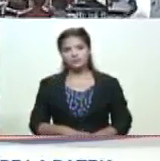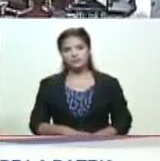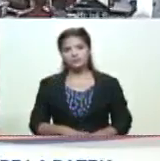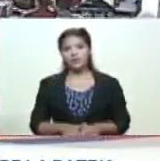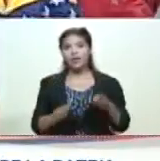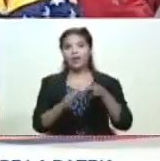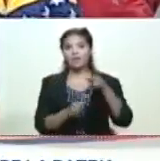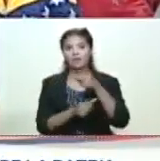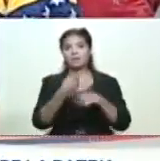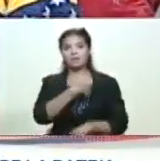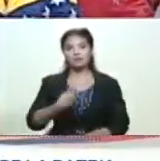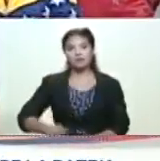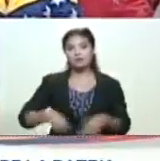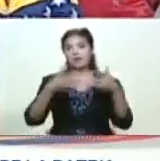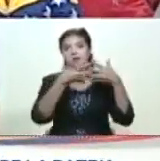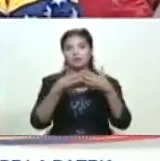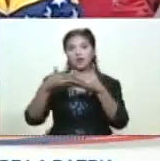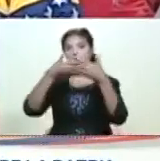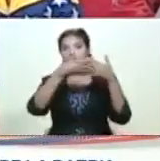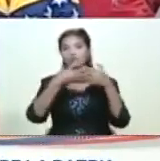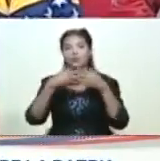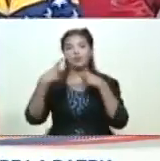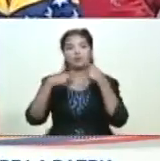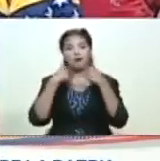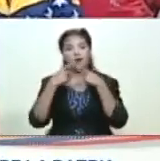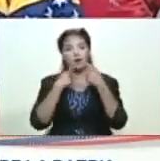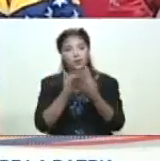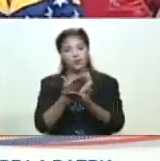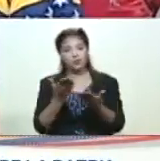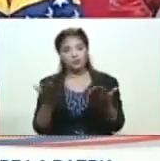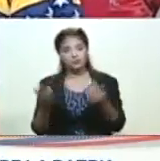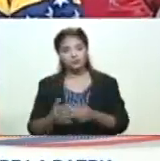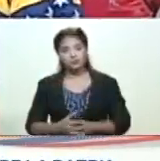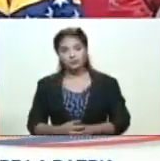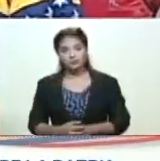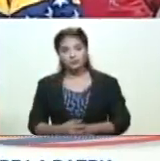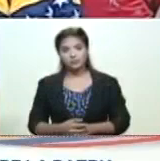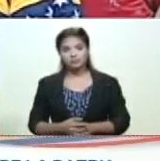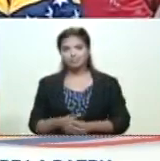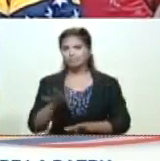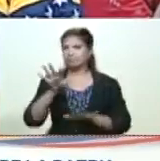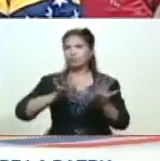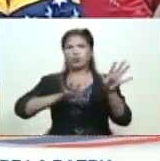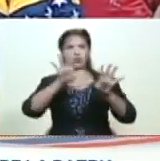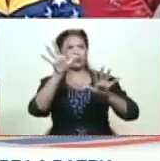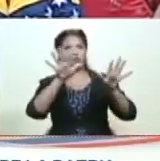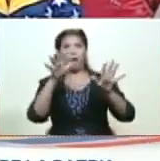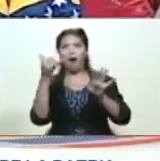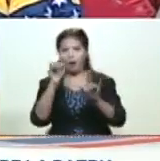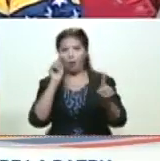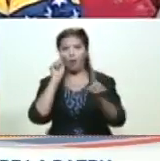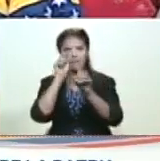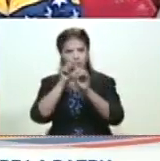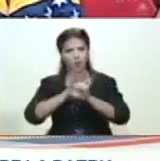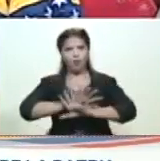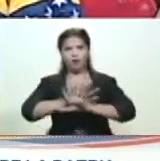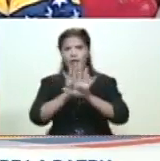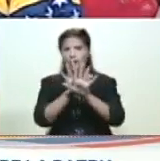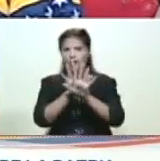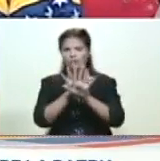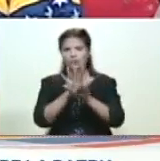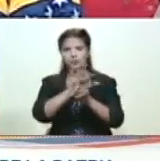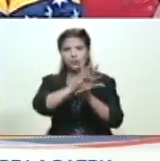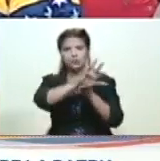El vicepresidente de Estados Unidos declaró que su gira tiene el objetivo de